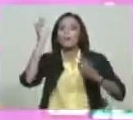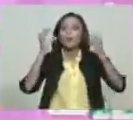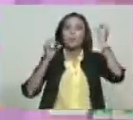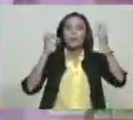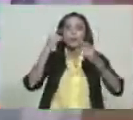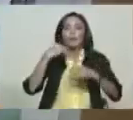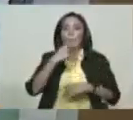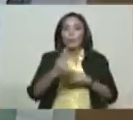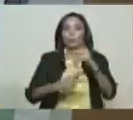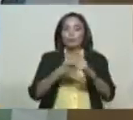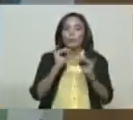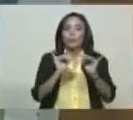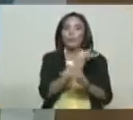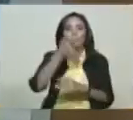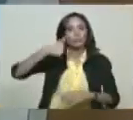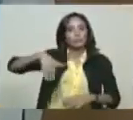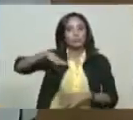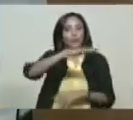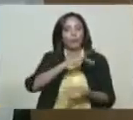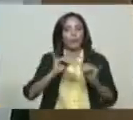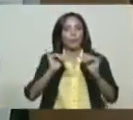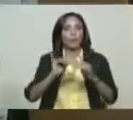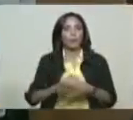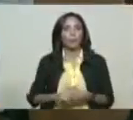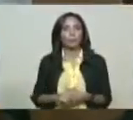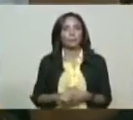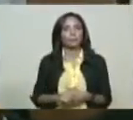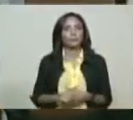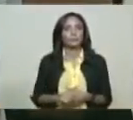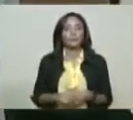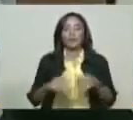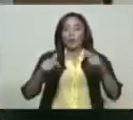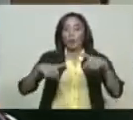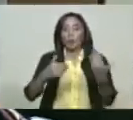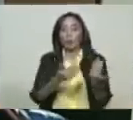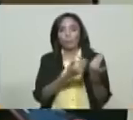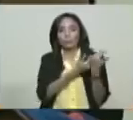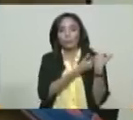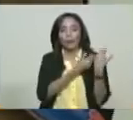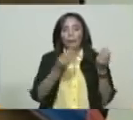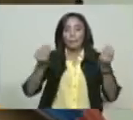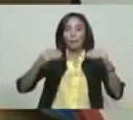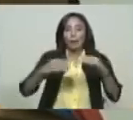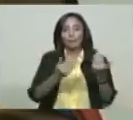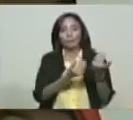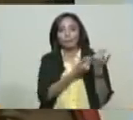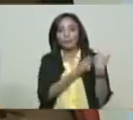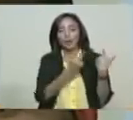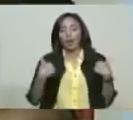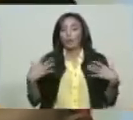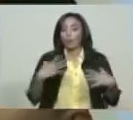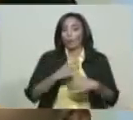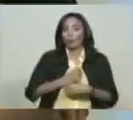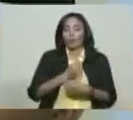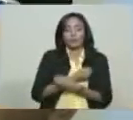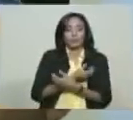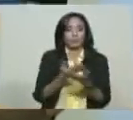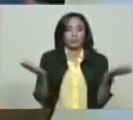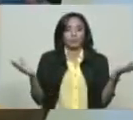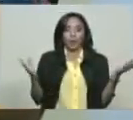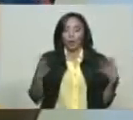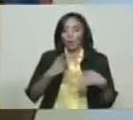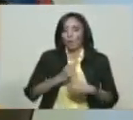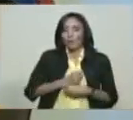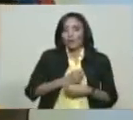del pueblo. Hoy vamos a tener nuevas tareas. Yo pongo mi confianza plena en el Partido Socialista